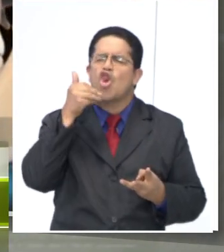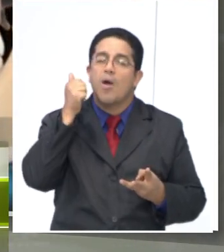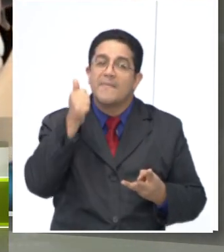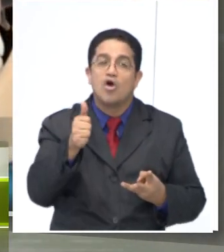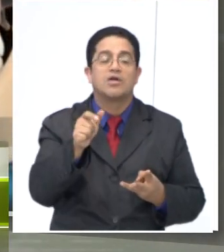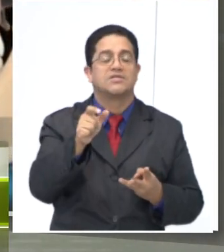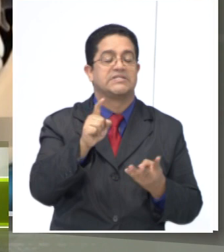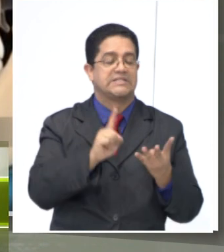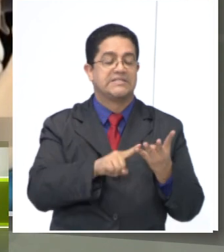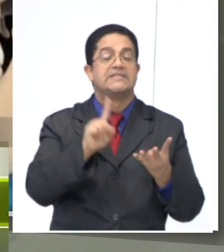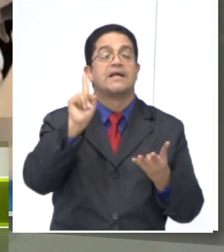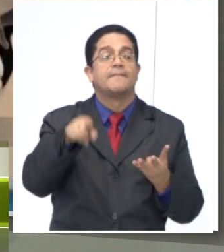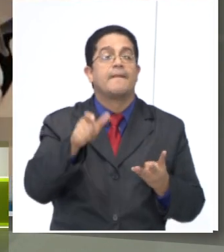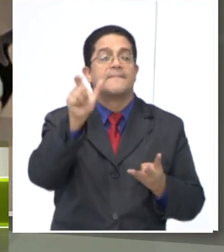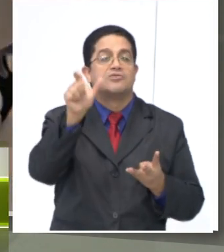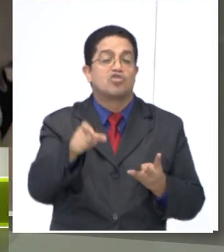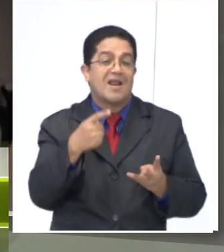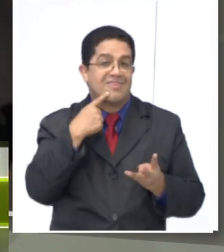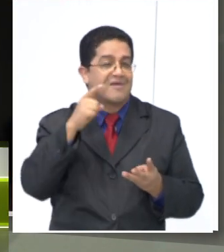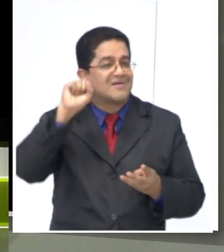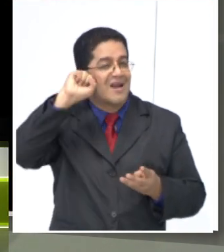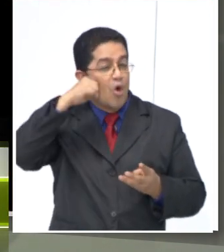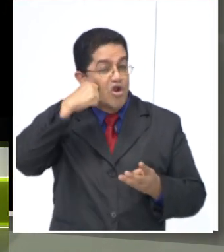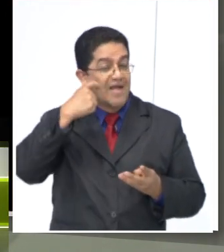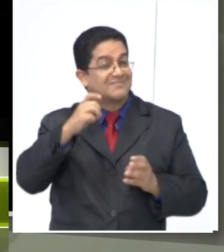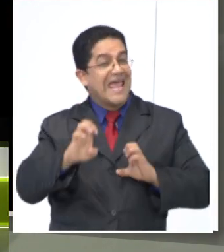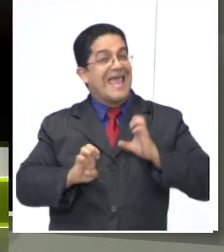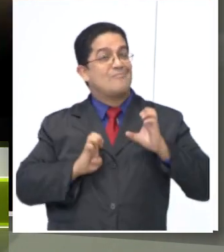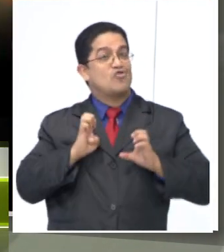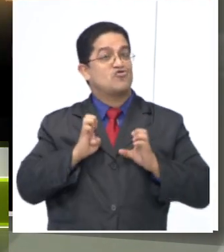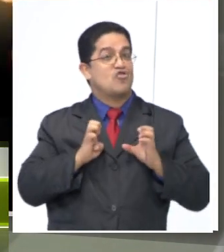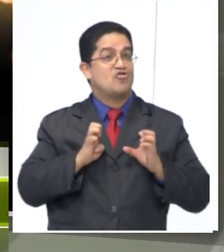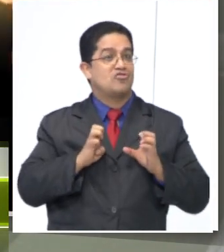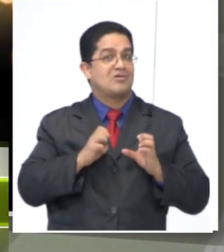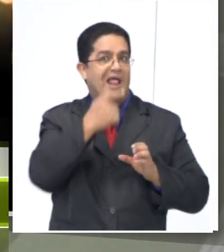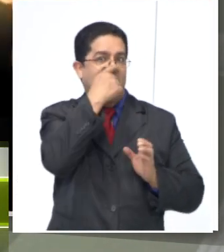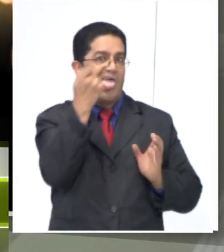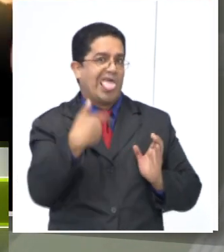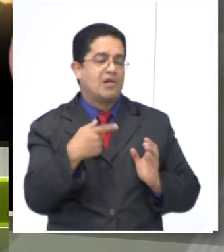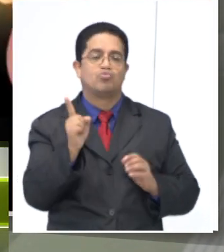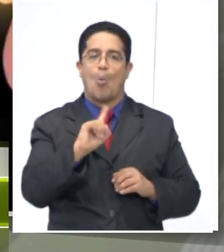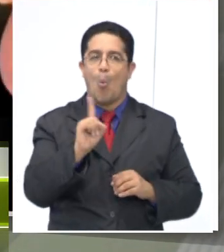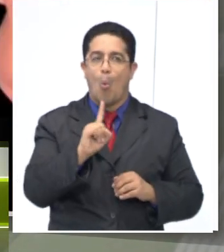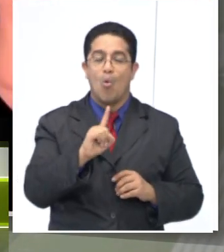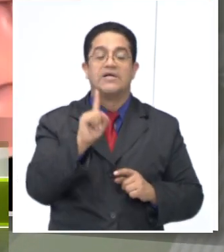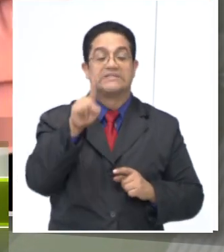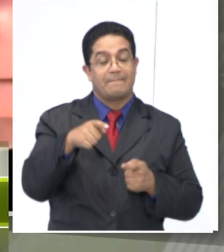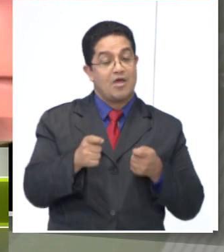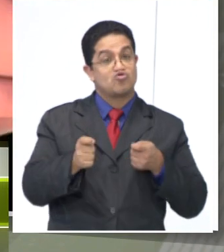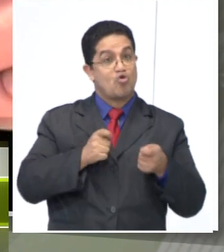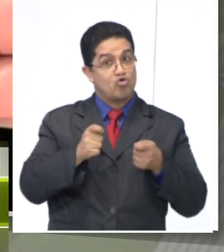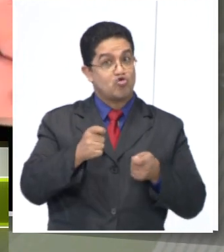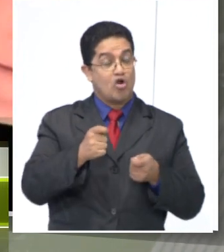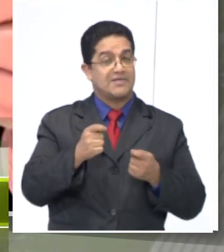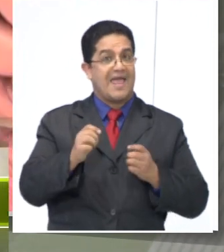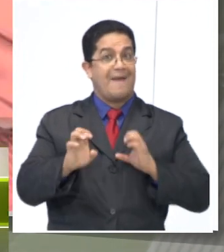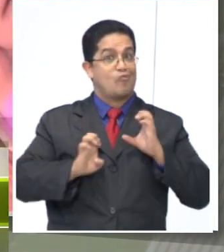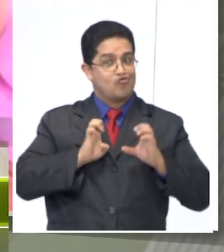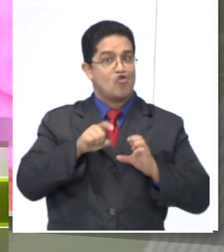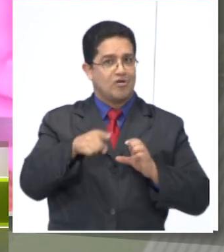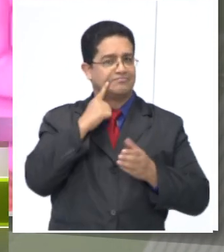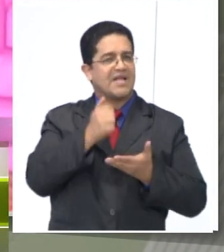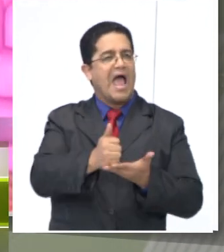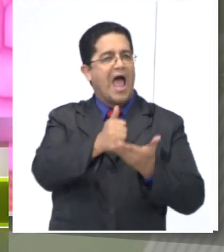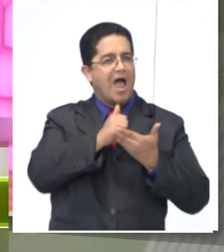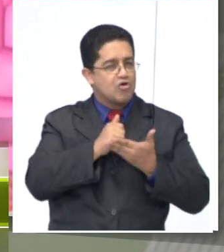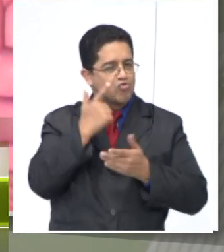también tiene que recordar que el estrés y las emociones son algo que no debe dejar en segundo plano y la gestión de esto pues también se considera una parte del tratamiento